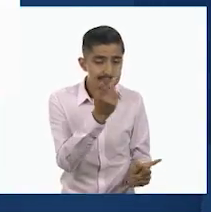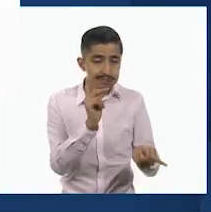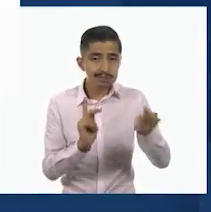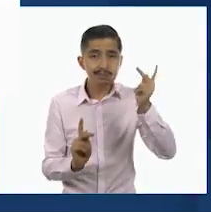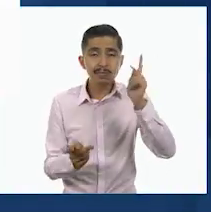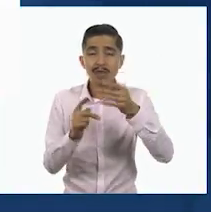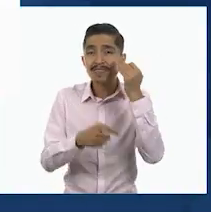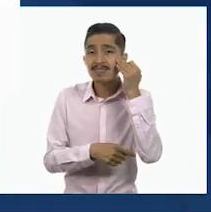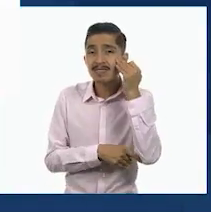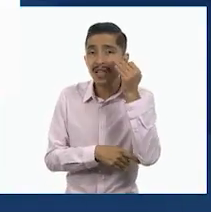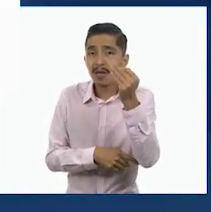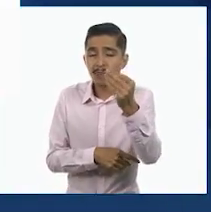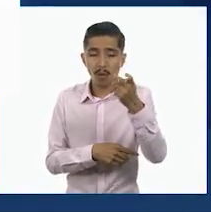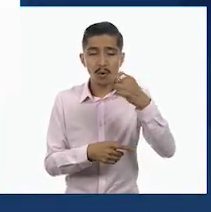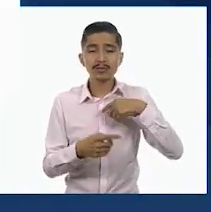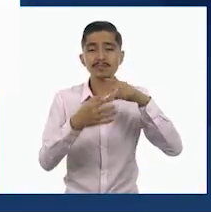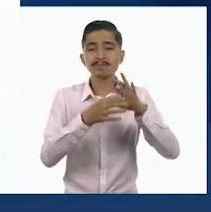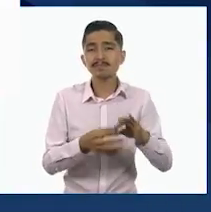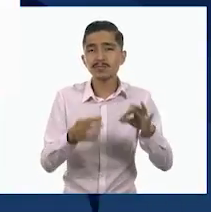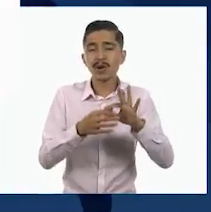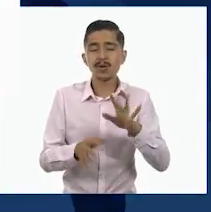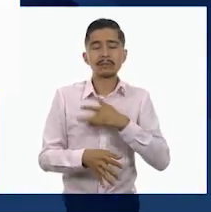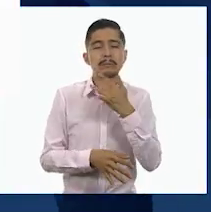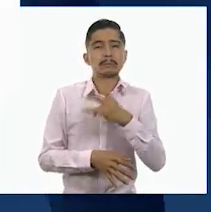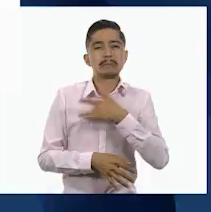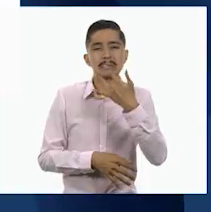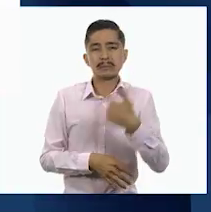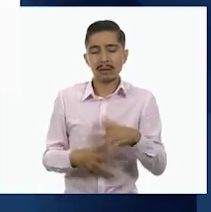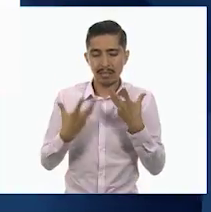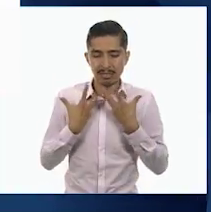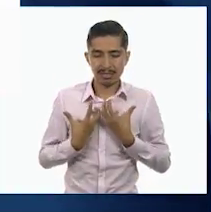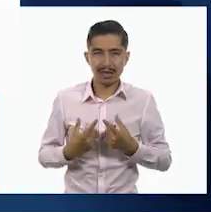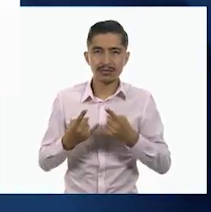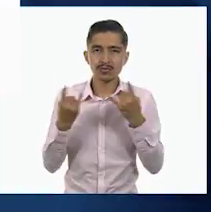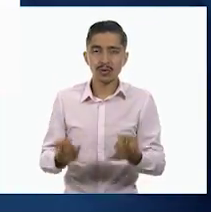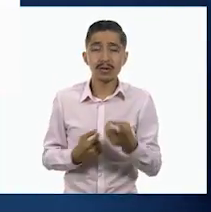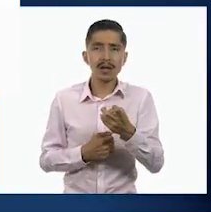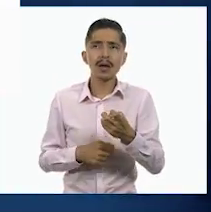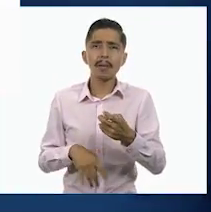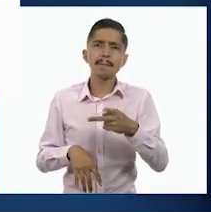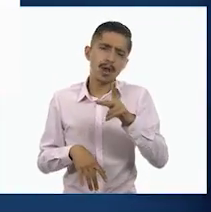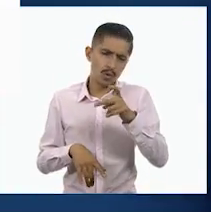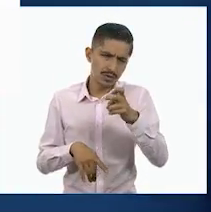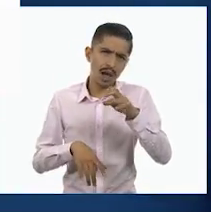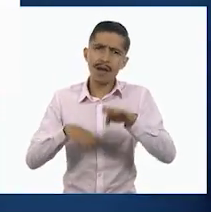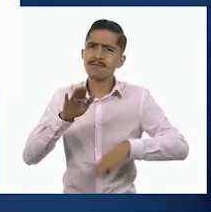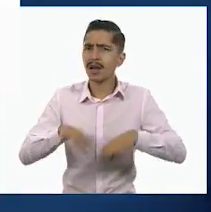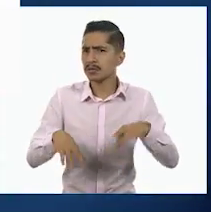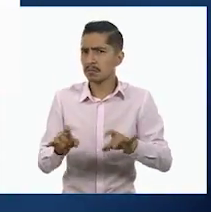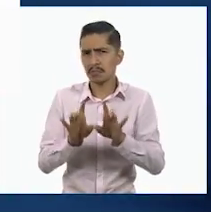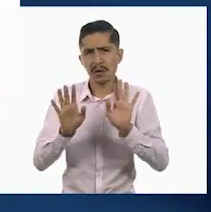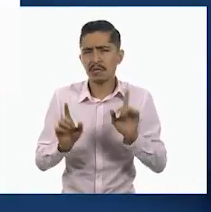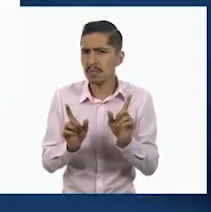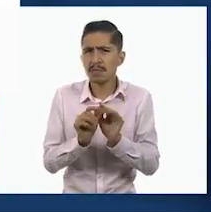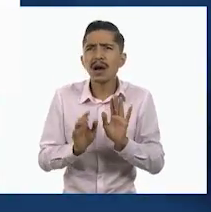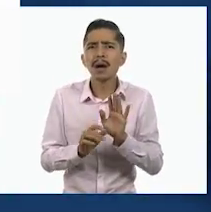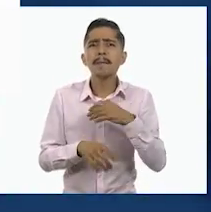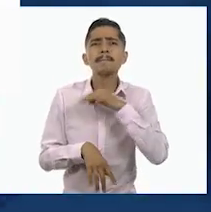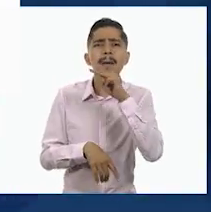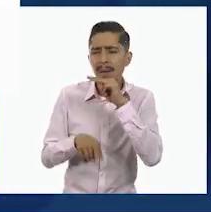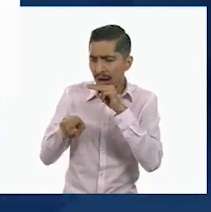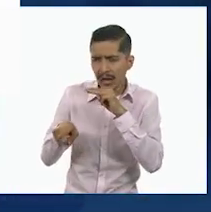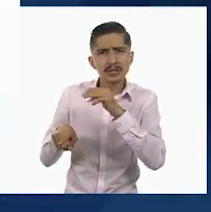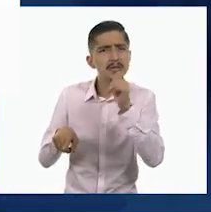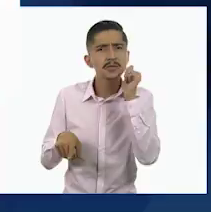tiempo iba yo a contar la dolorosa historia. Pero esto era ocasionalmente. La ley era que mi madre se pasara los